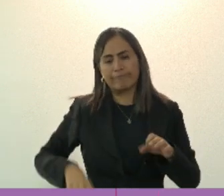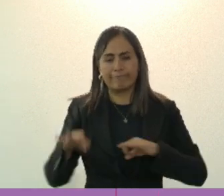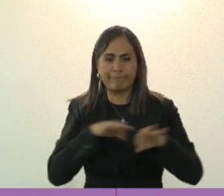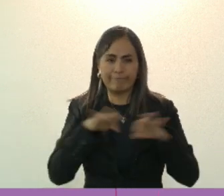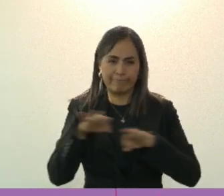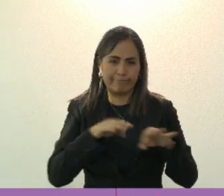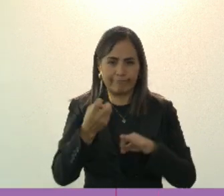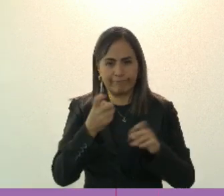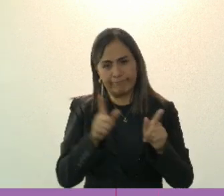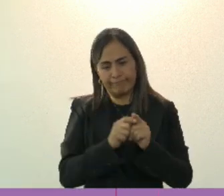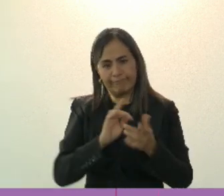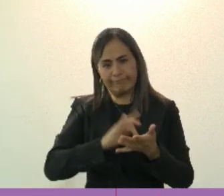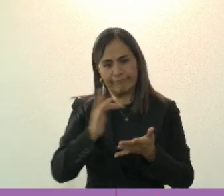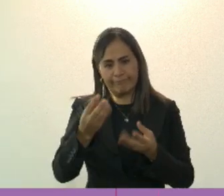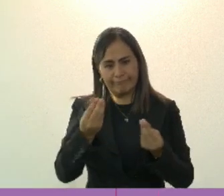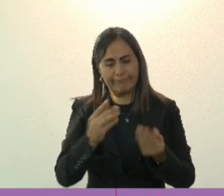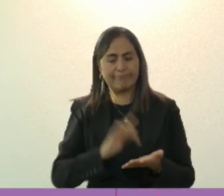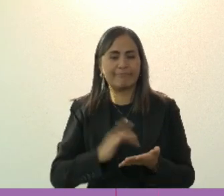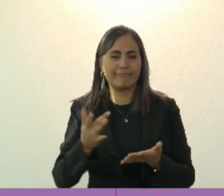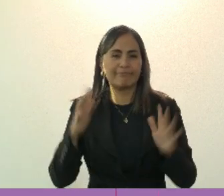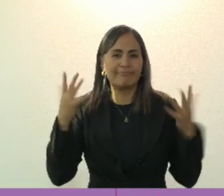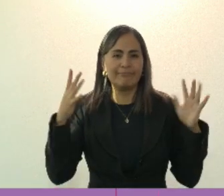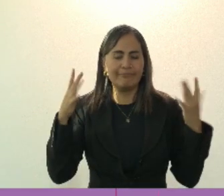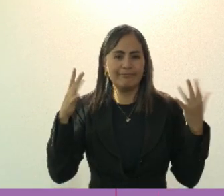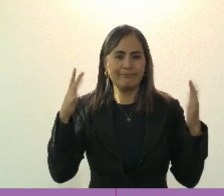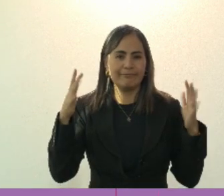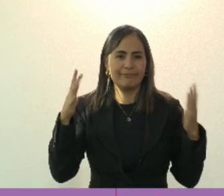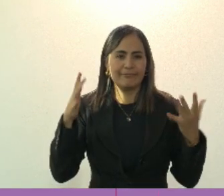Gracias. Muchas gracias, licenciada.